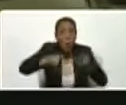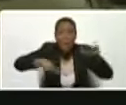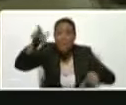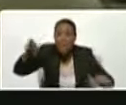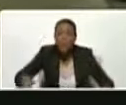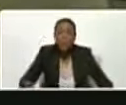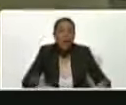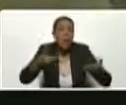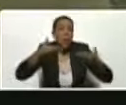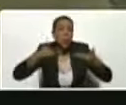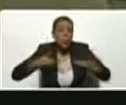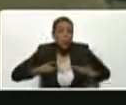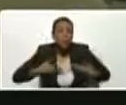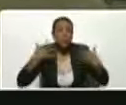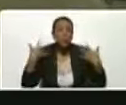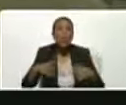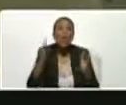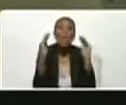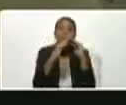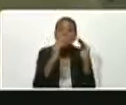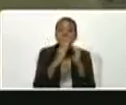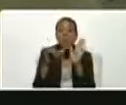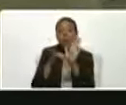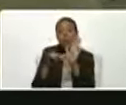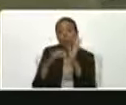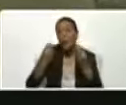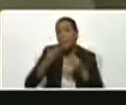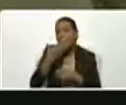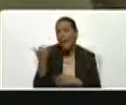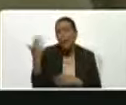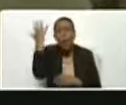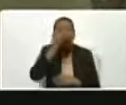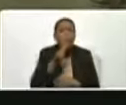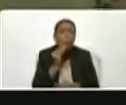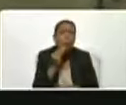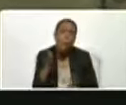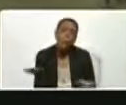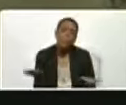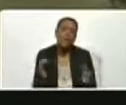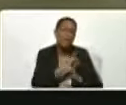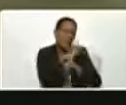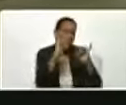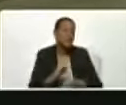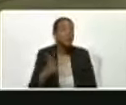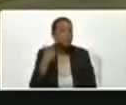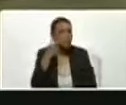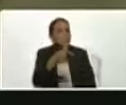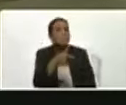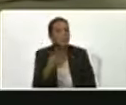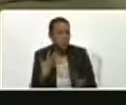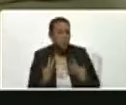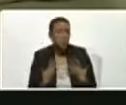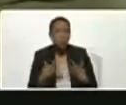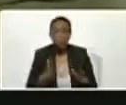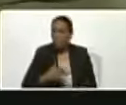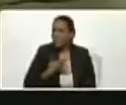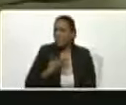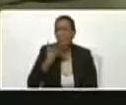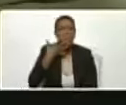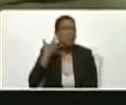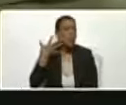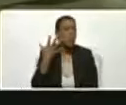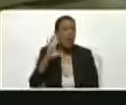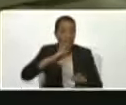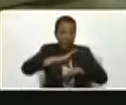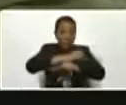orgullo me hizo a mí Yo viví aquí los mejores años de mi vida Sabes qué felicidad escuchar eso lo viví me siento orgullosísima